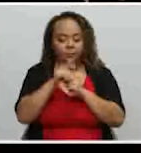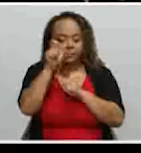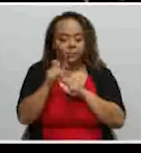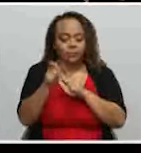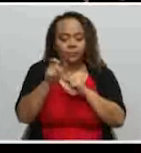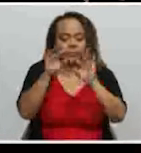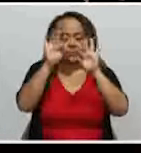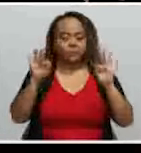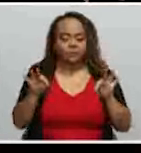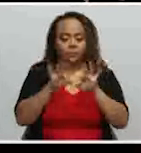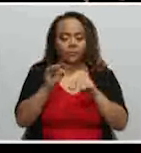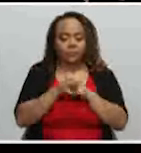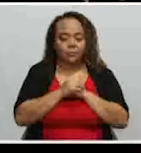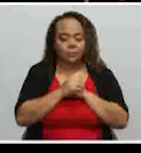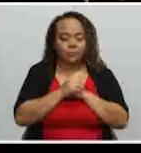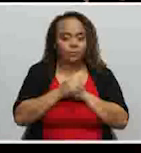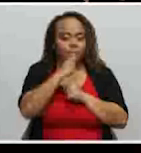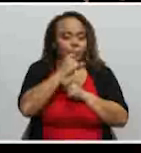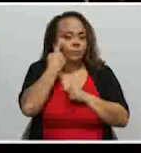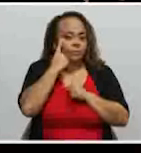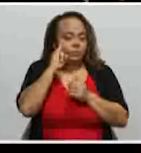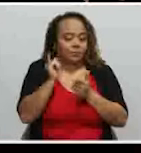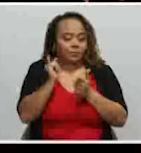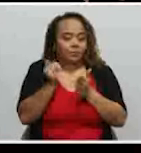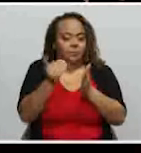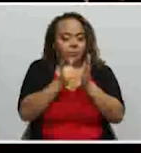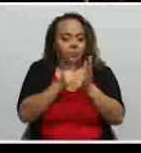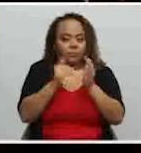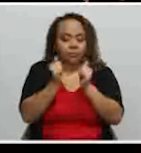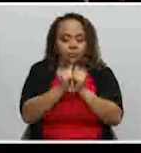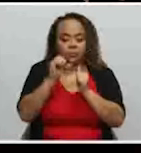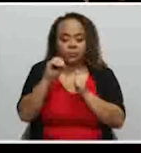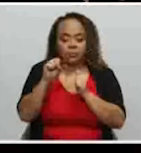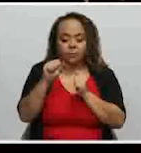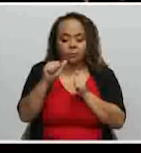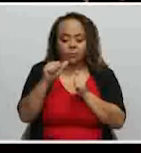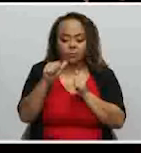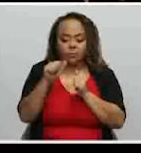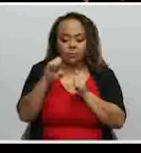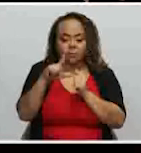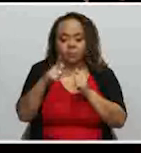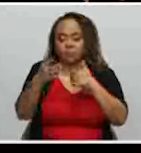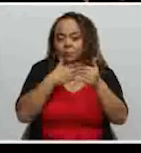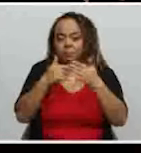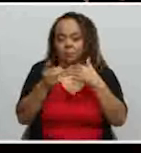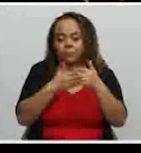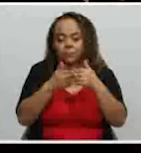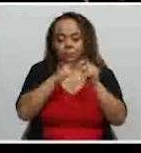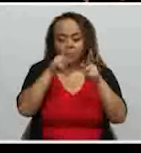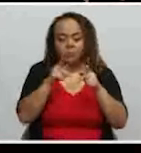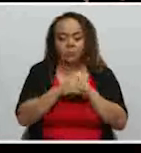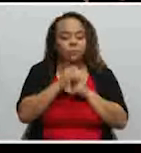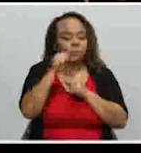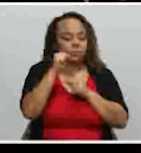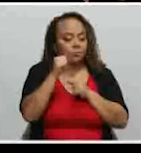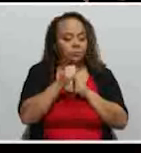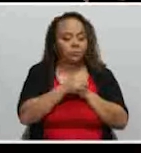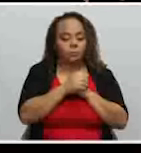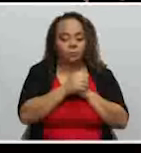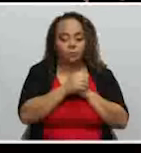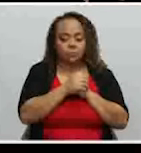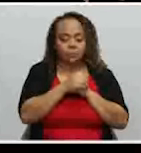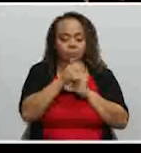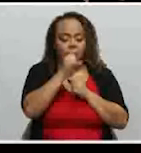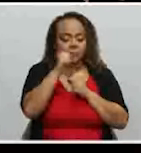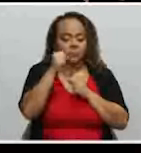pero hemos retomado con don Osael que independientemente de la persona que esté, si es necesaria una persona que tenga el peso